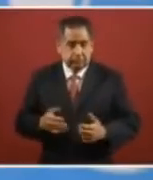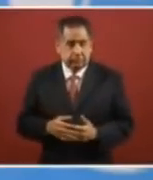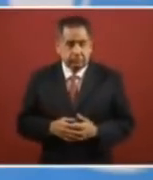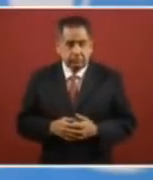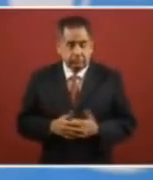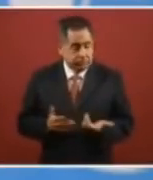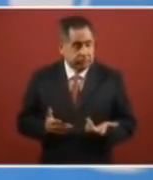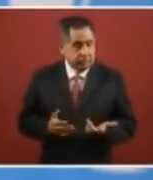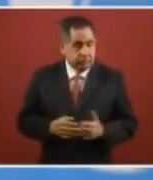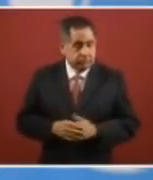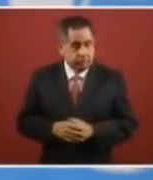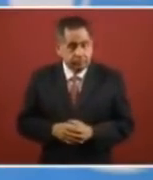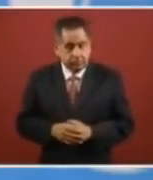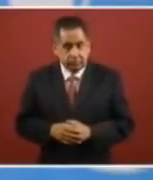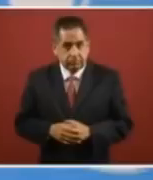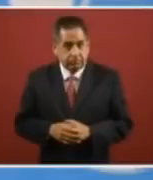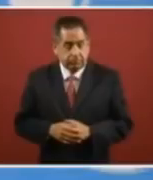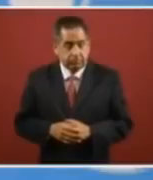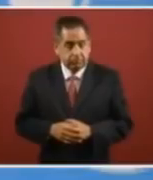Está